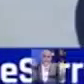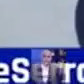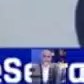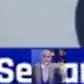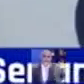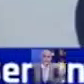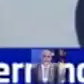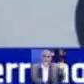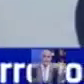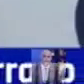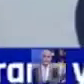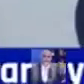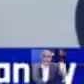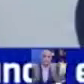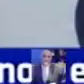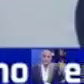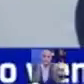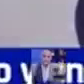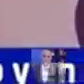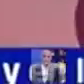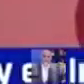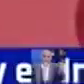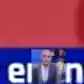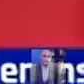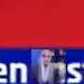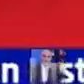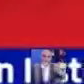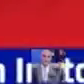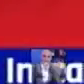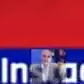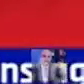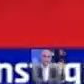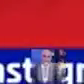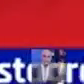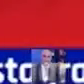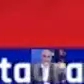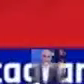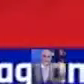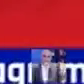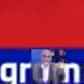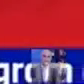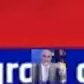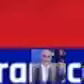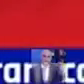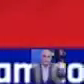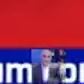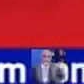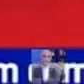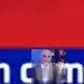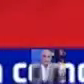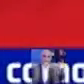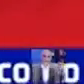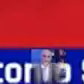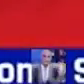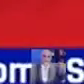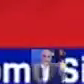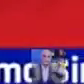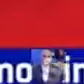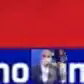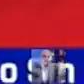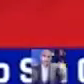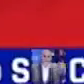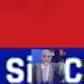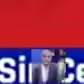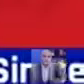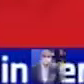periodísticas de Carmen Aristegui. Ya hemos develado también cuáles son las intenciones reales de